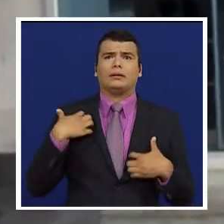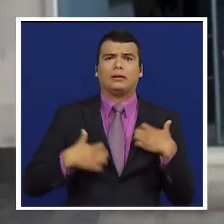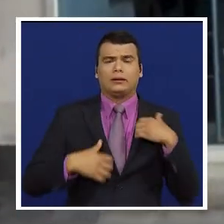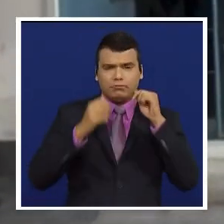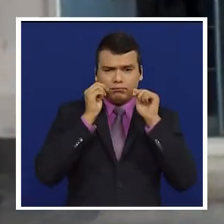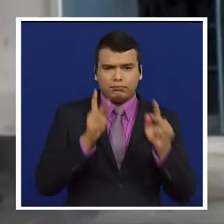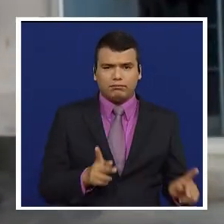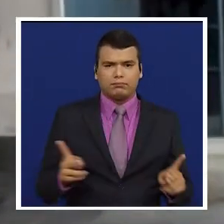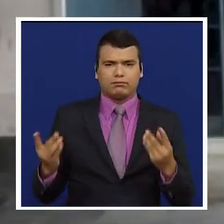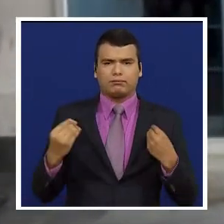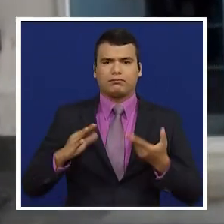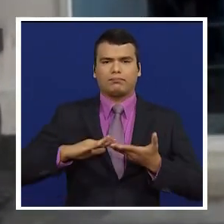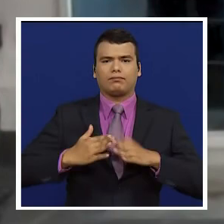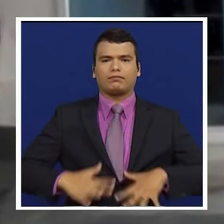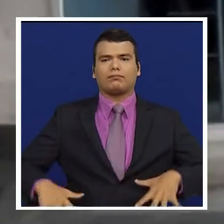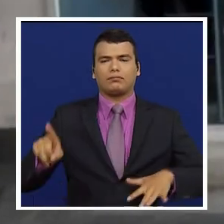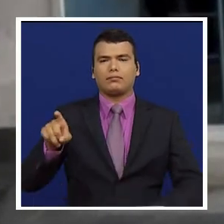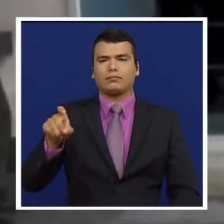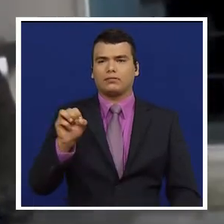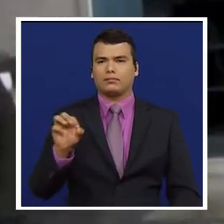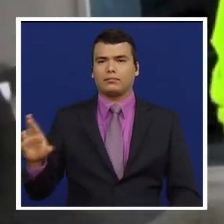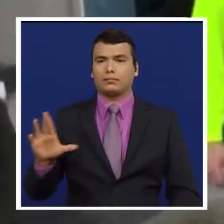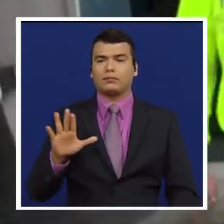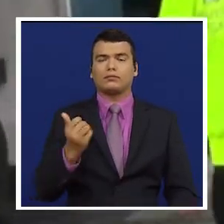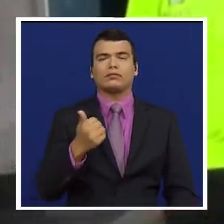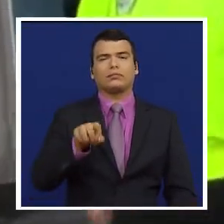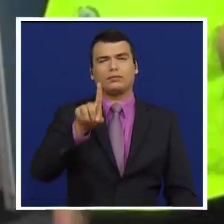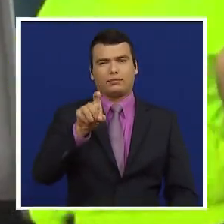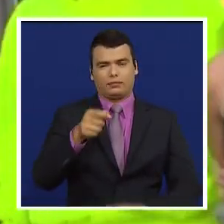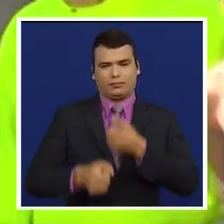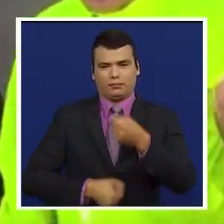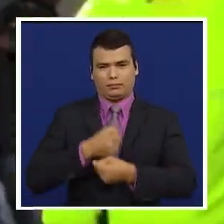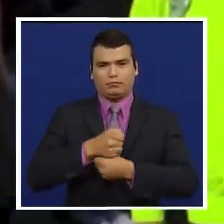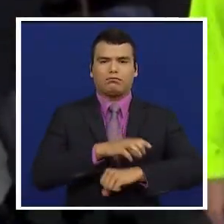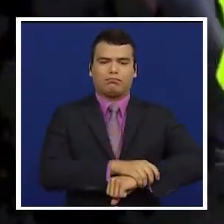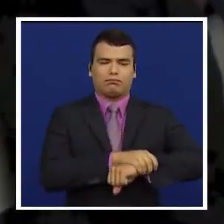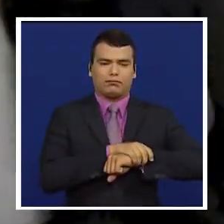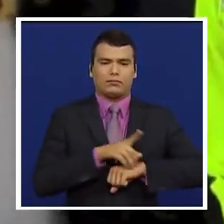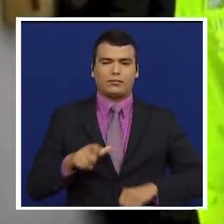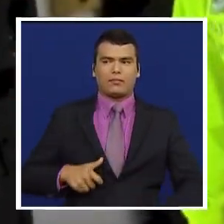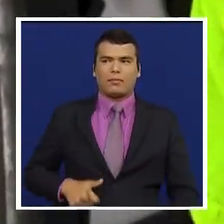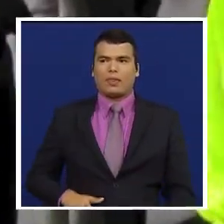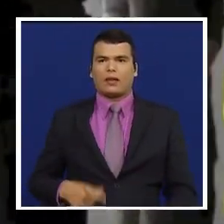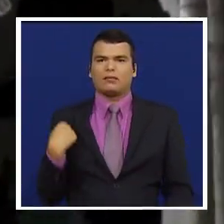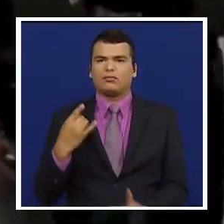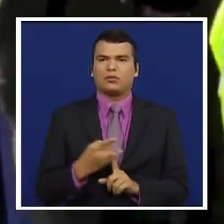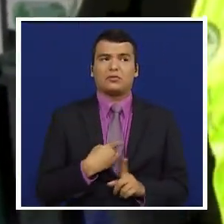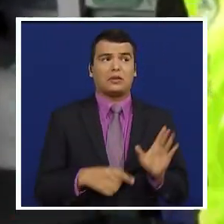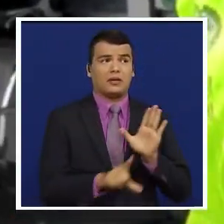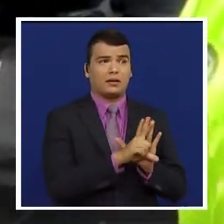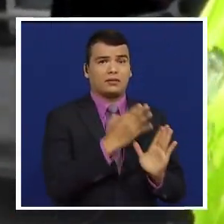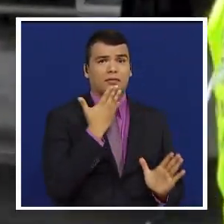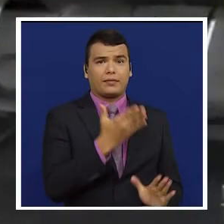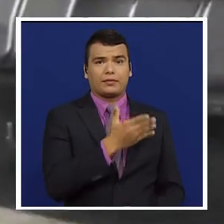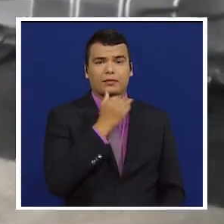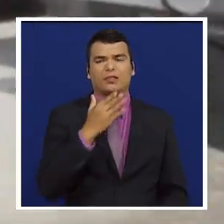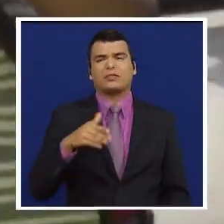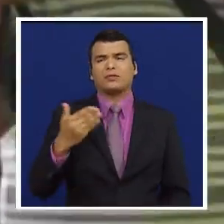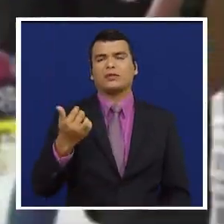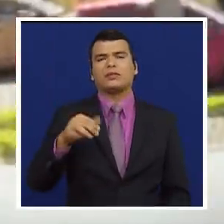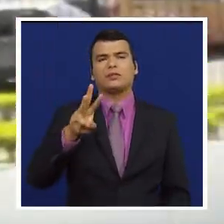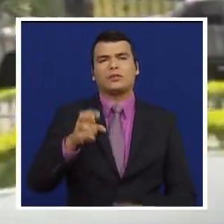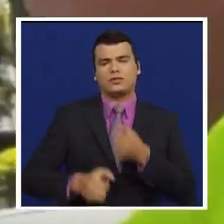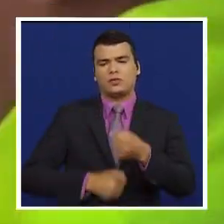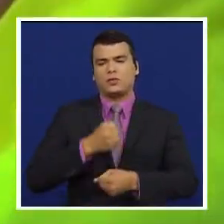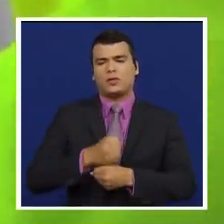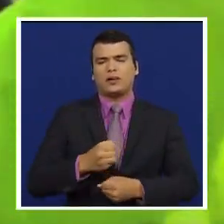habitantes de la Comuna 6 en el oriente de Cali. A los 16 años fue aprehendido por porte ilegal de armas, sin embargo a los 18 fue dejado en libertad